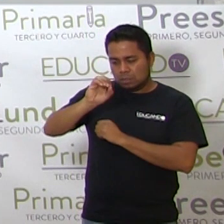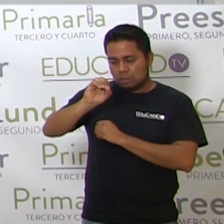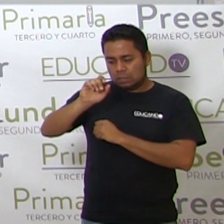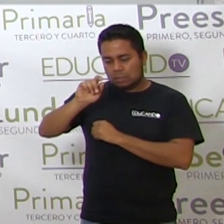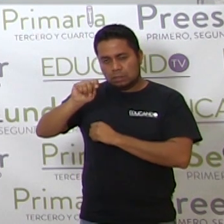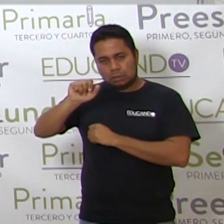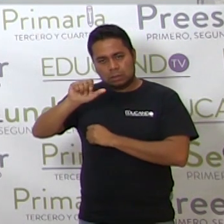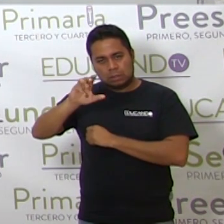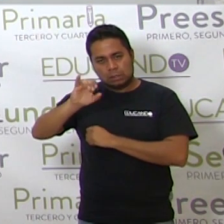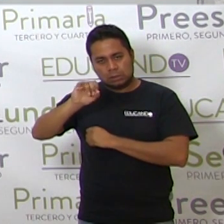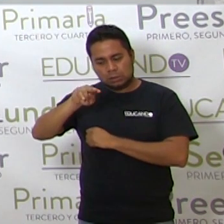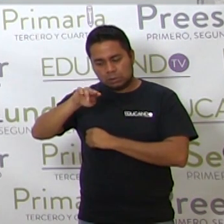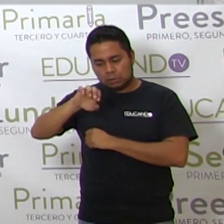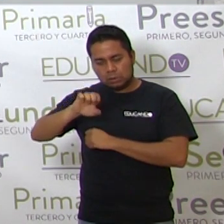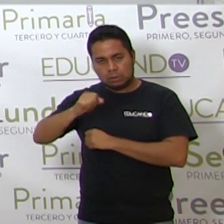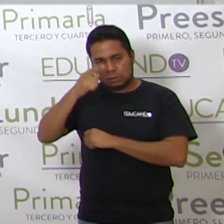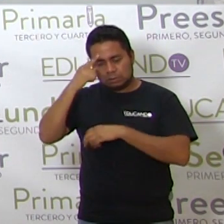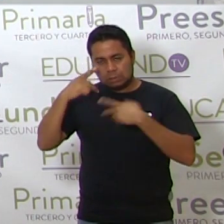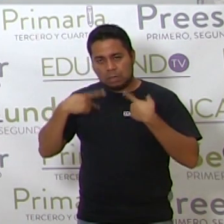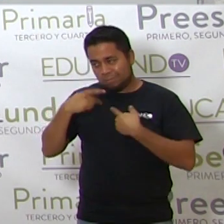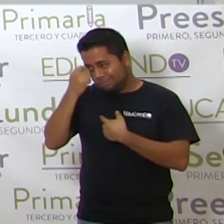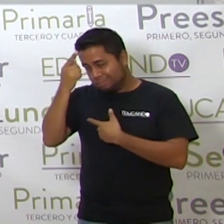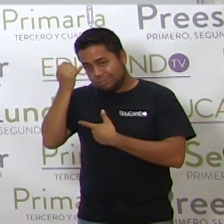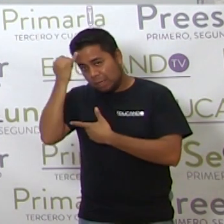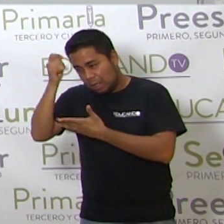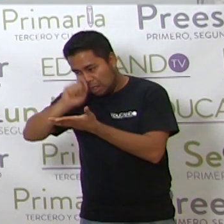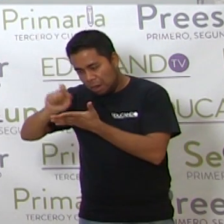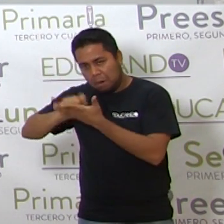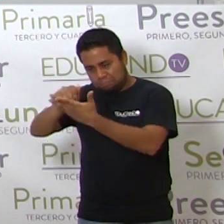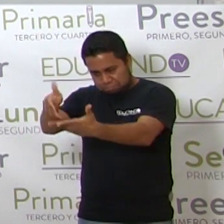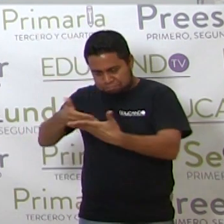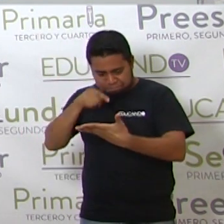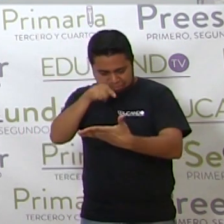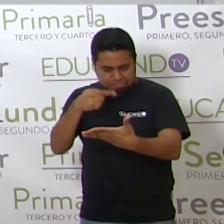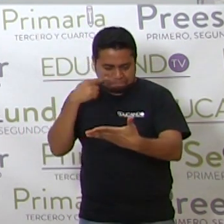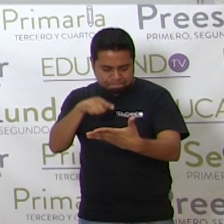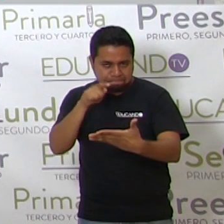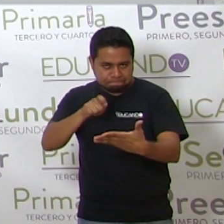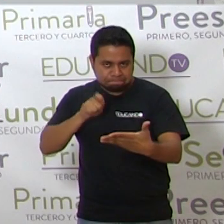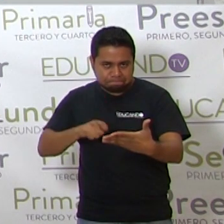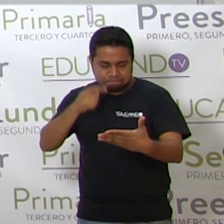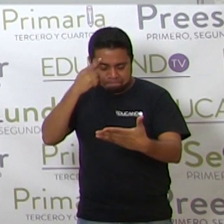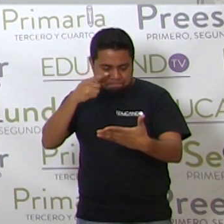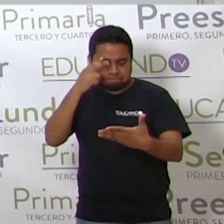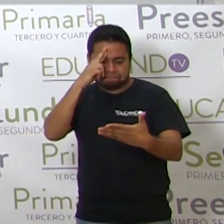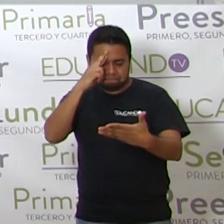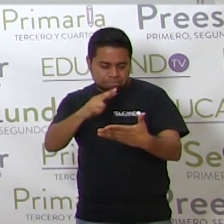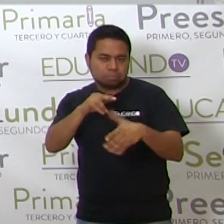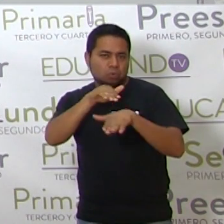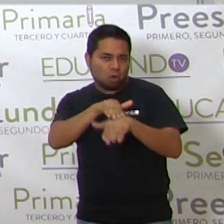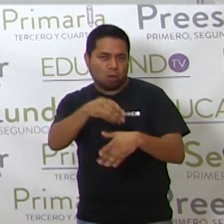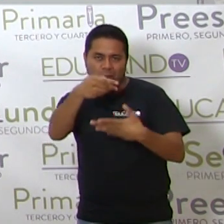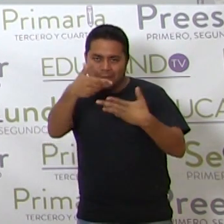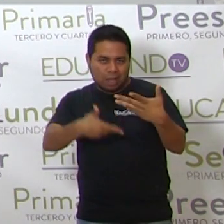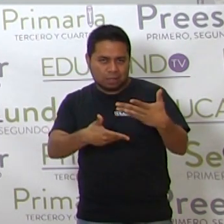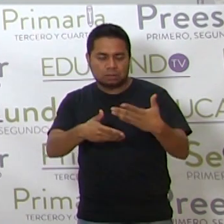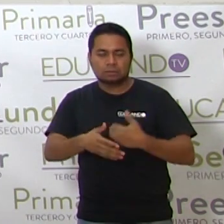presenten la persona que escribió el guión y los libretos de teatro muy bien ahora